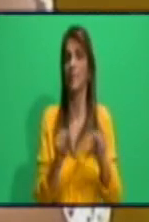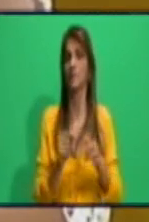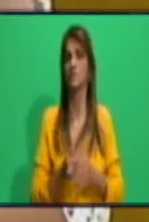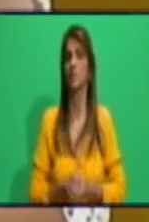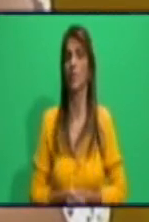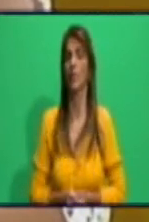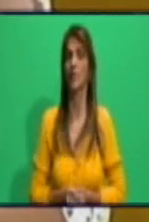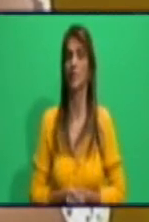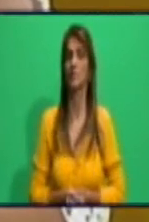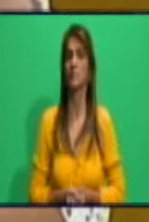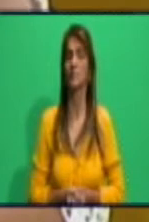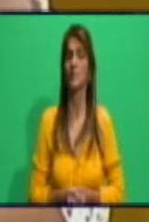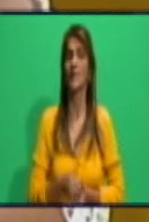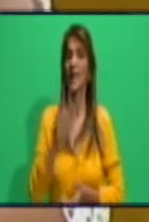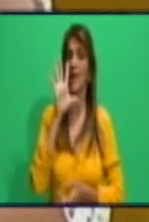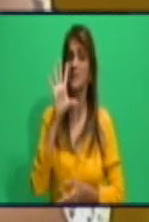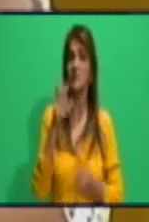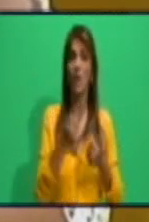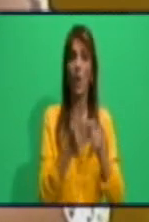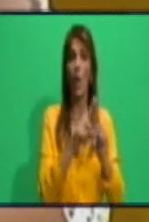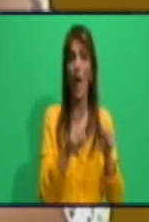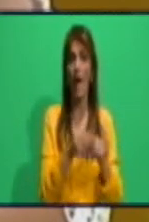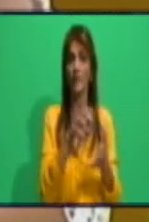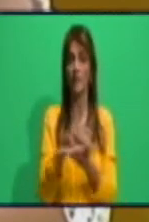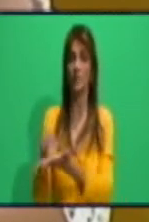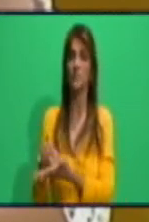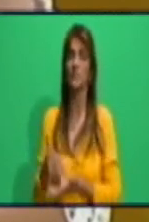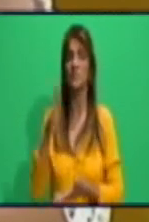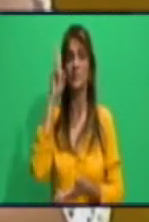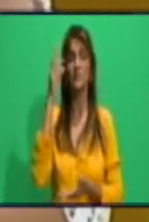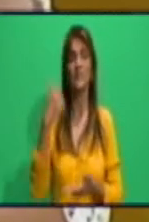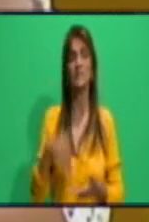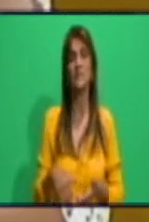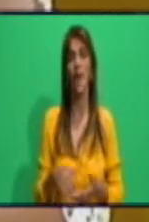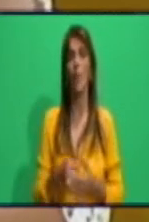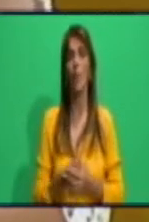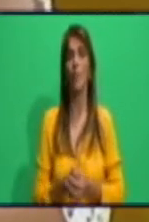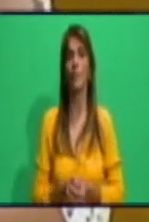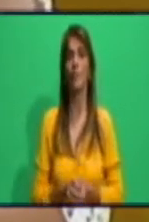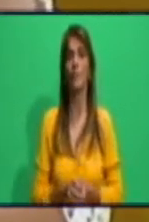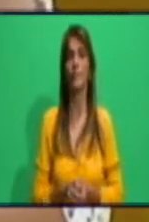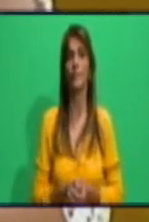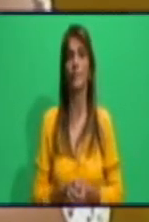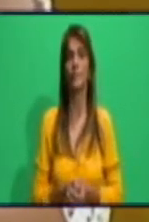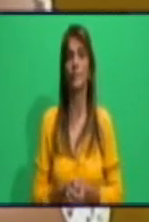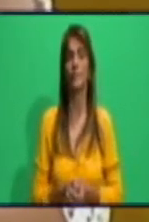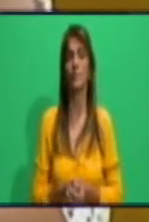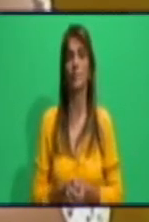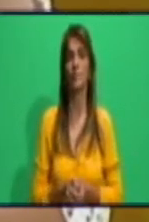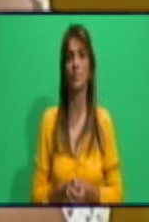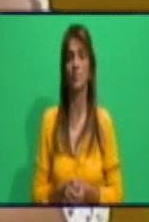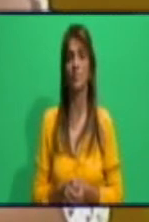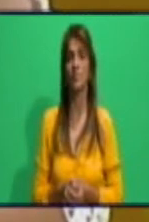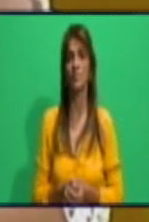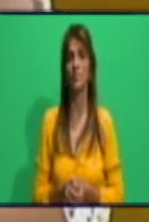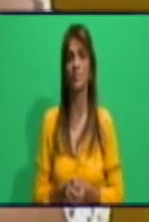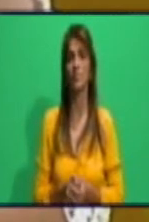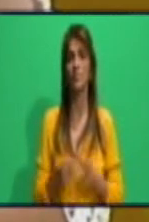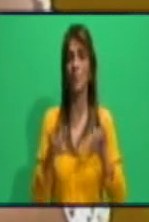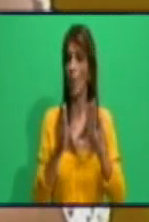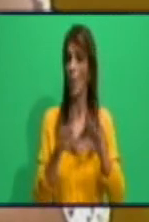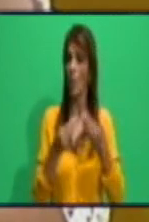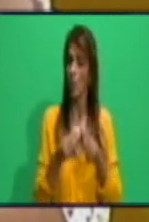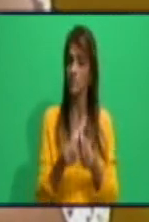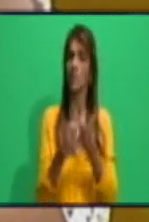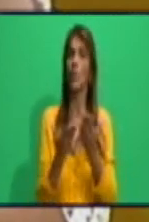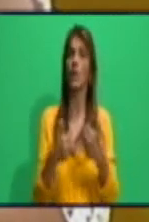5 áreas de salud, bueno, están establecidos los puestos de dirección, que de conjunto con el puesto de dirección municipal es